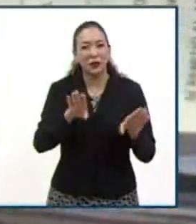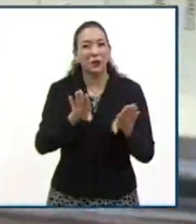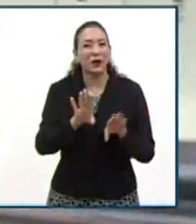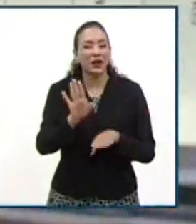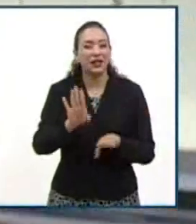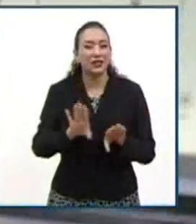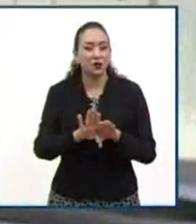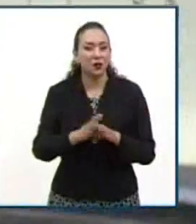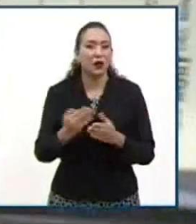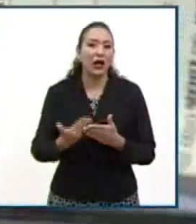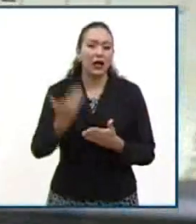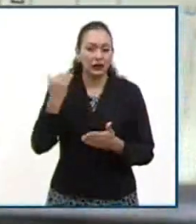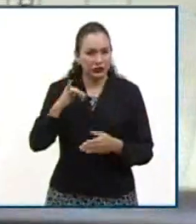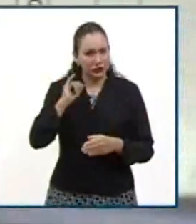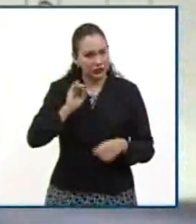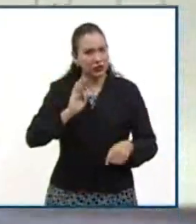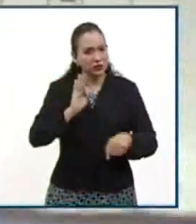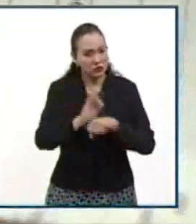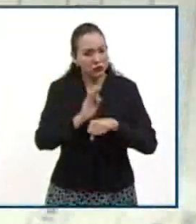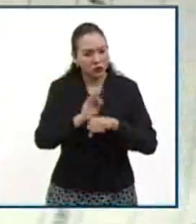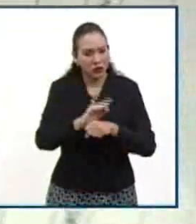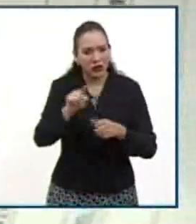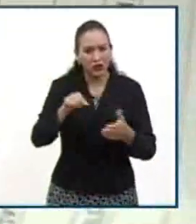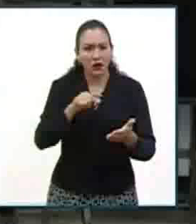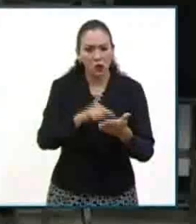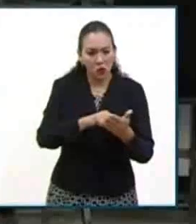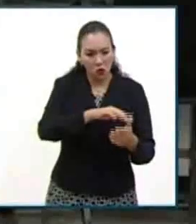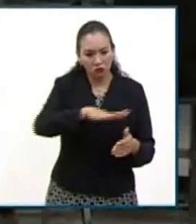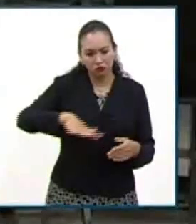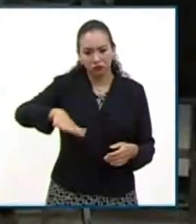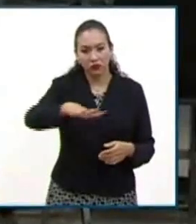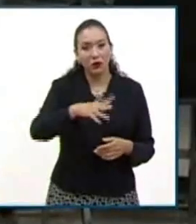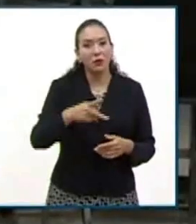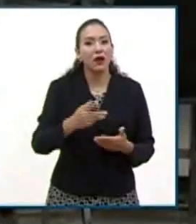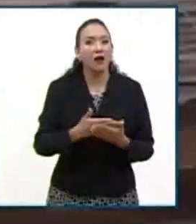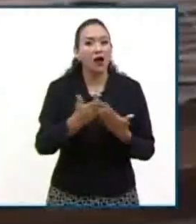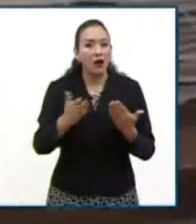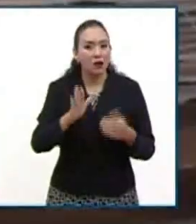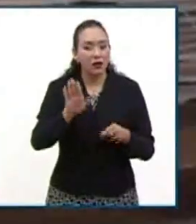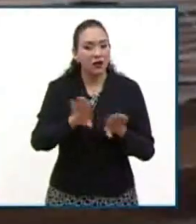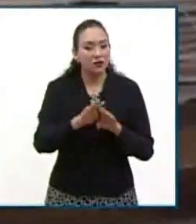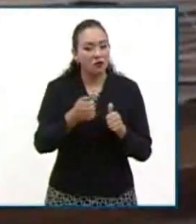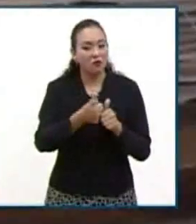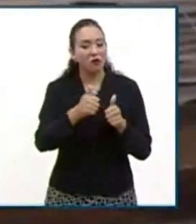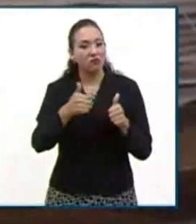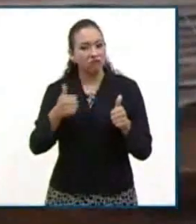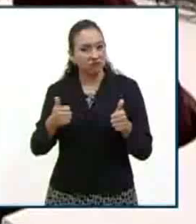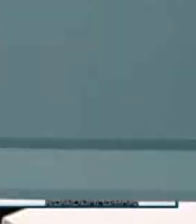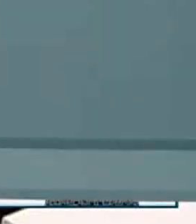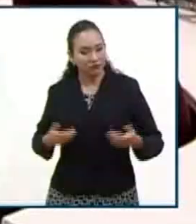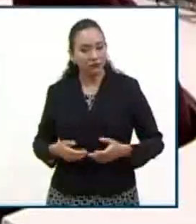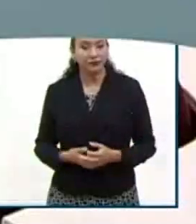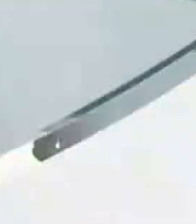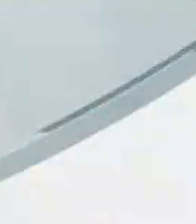la protección de los derechos de los justiciables que se habían adquirido desde hace años.